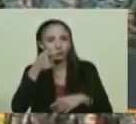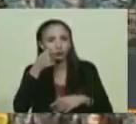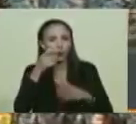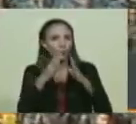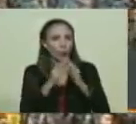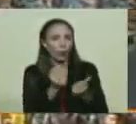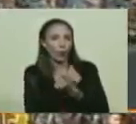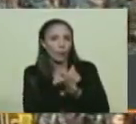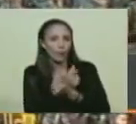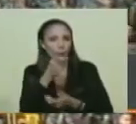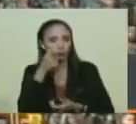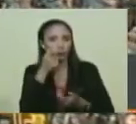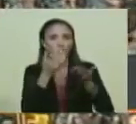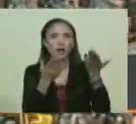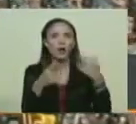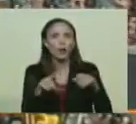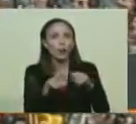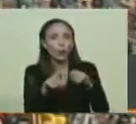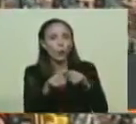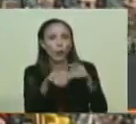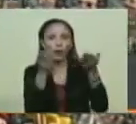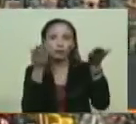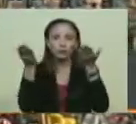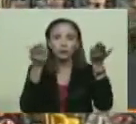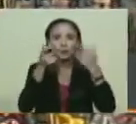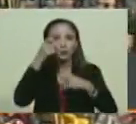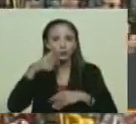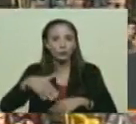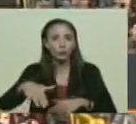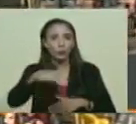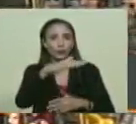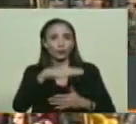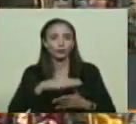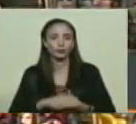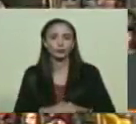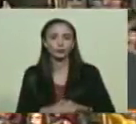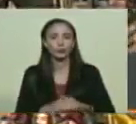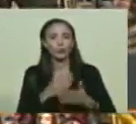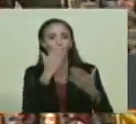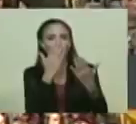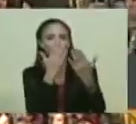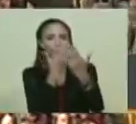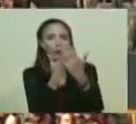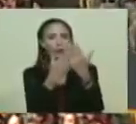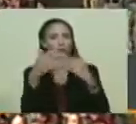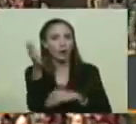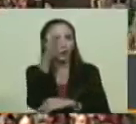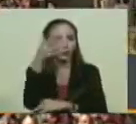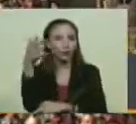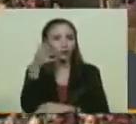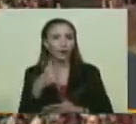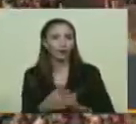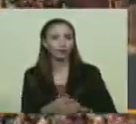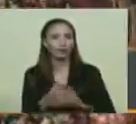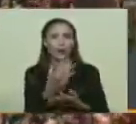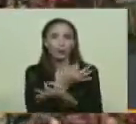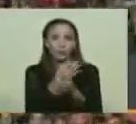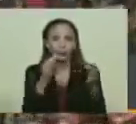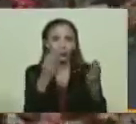salvaguardar y servir al pueblo, juran ustedes frente a esta bandera sagrada